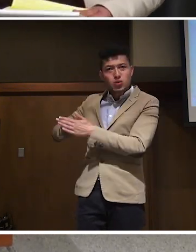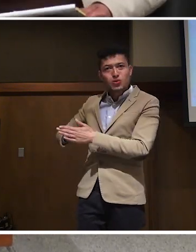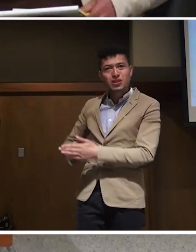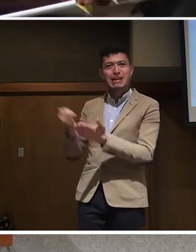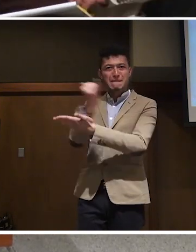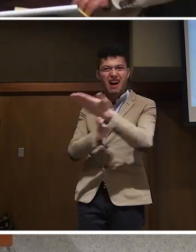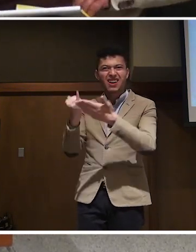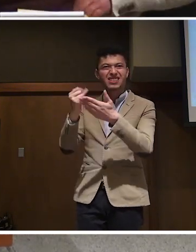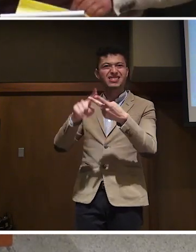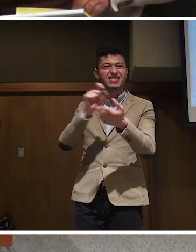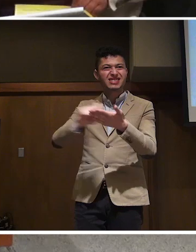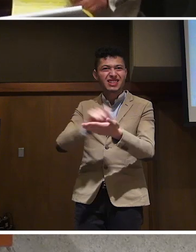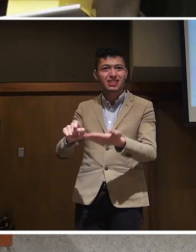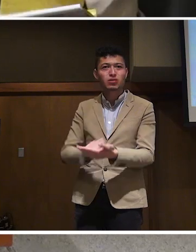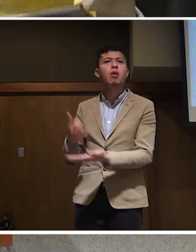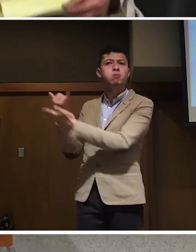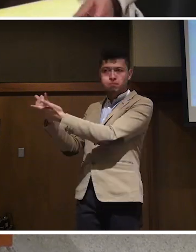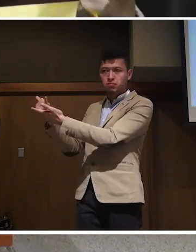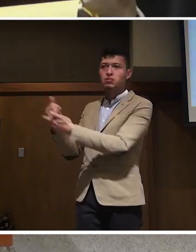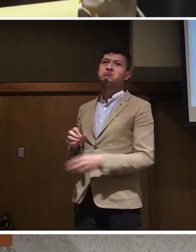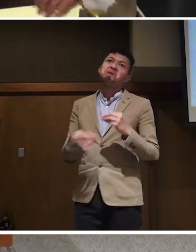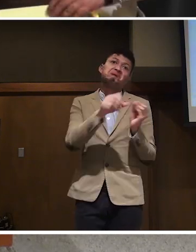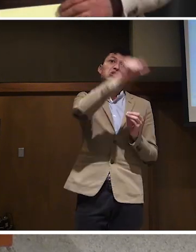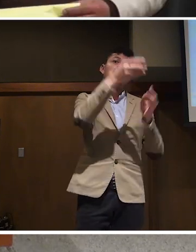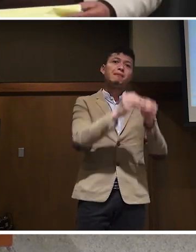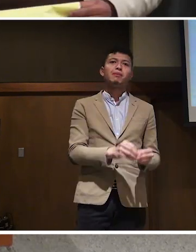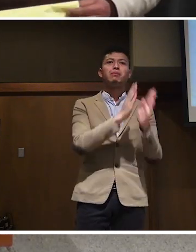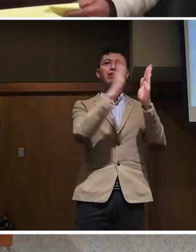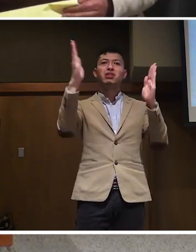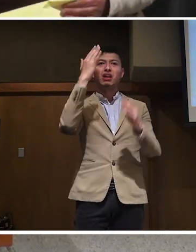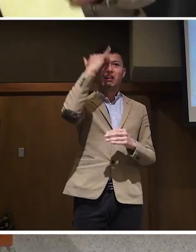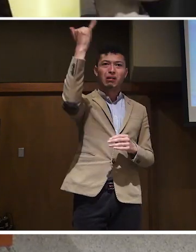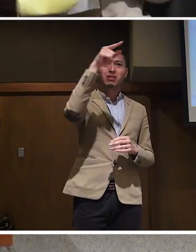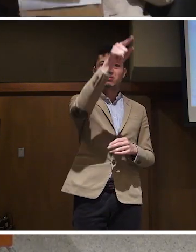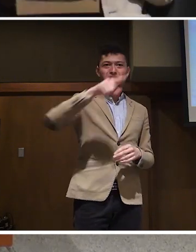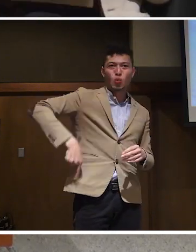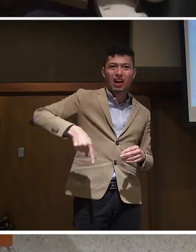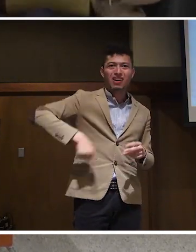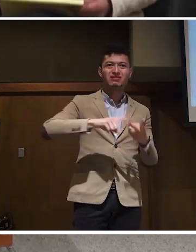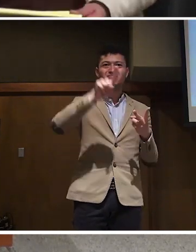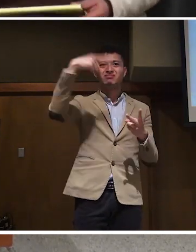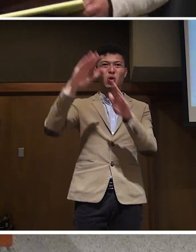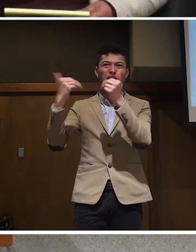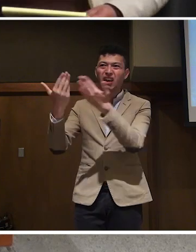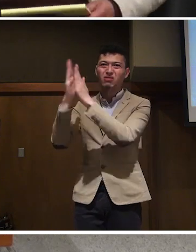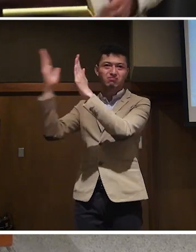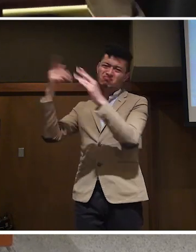etcétera. Bibliotecas universitarias, escolares, bla, bla, bla. Bueno, la pregunta entonces sería,